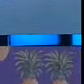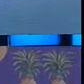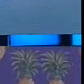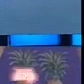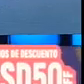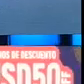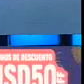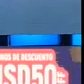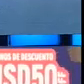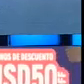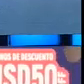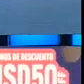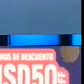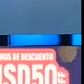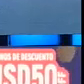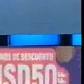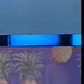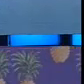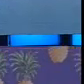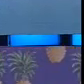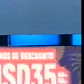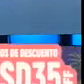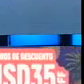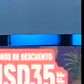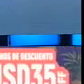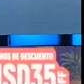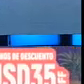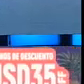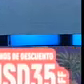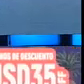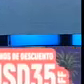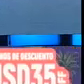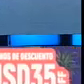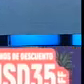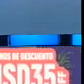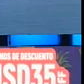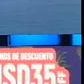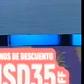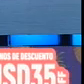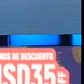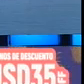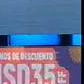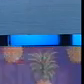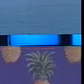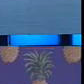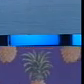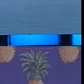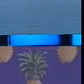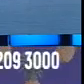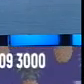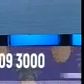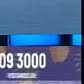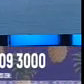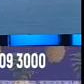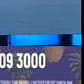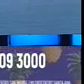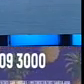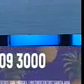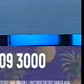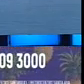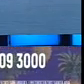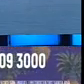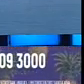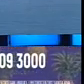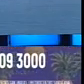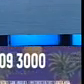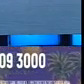Disfruta de los mejores descuentos en el Hot Promo de Decameron Salinitas. Reserva del 17 al 23 de mayo y recibe hasta